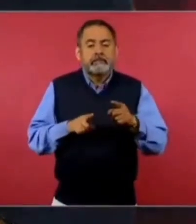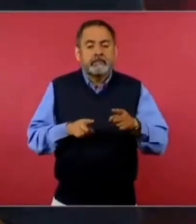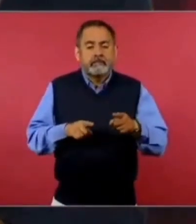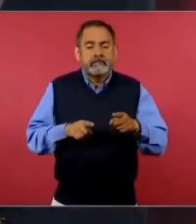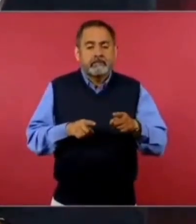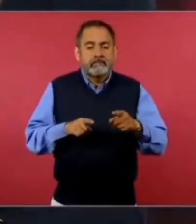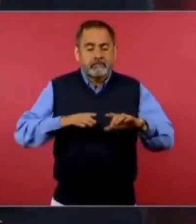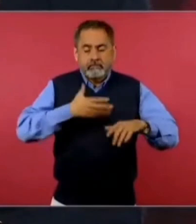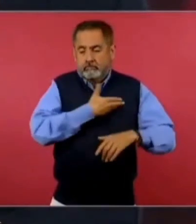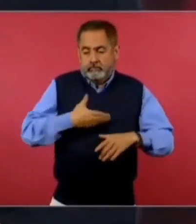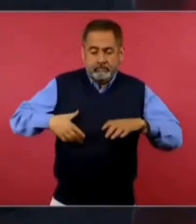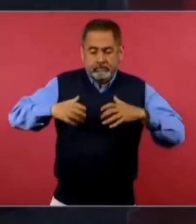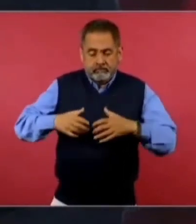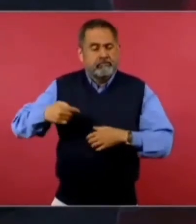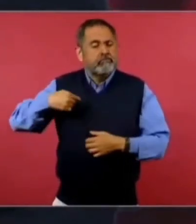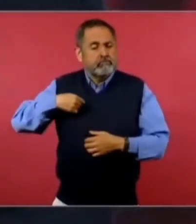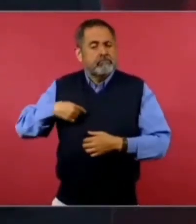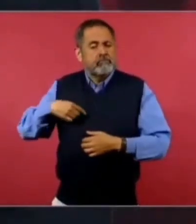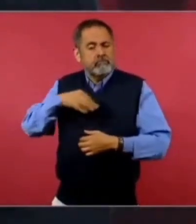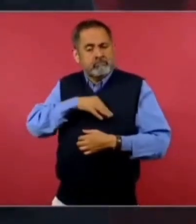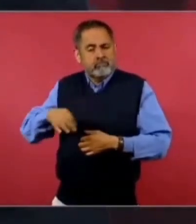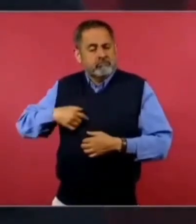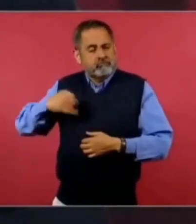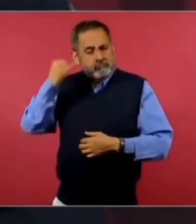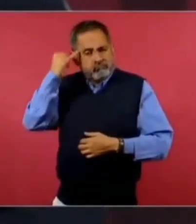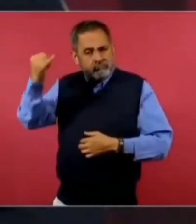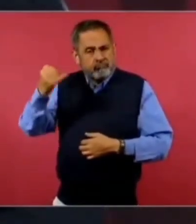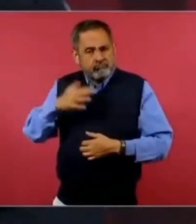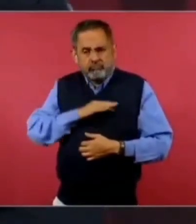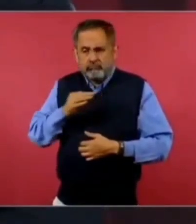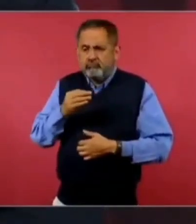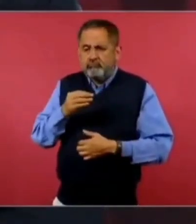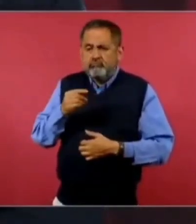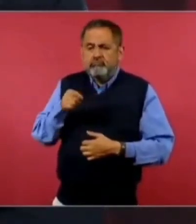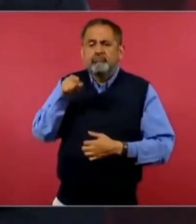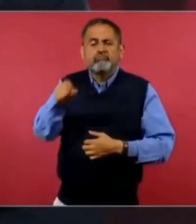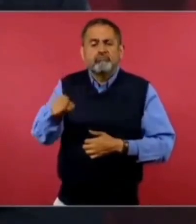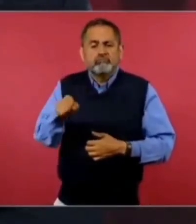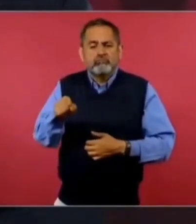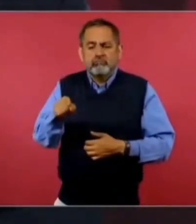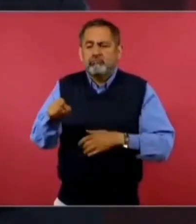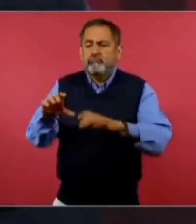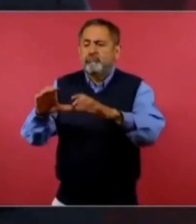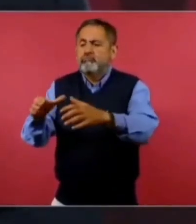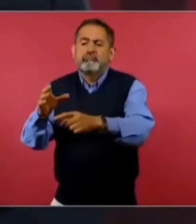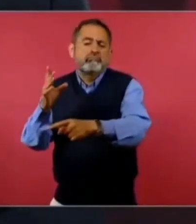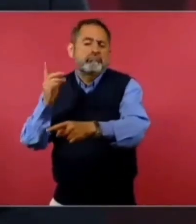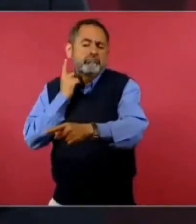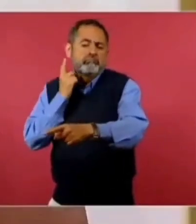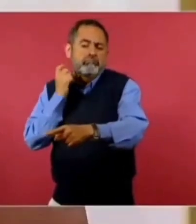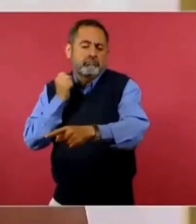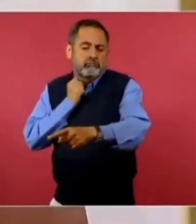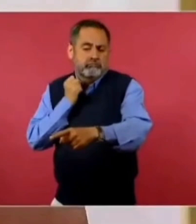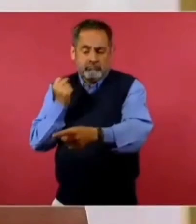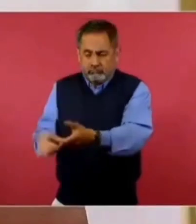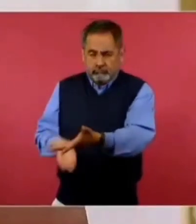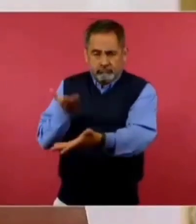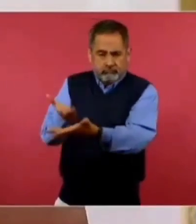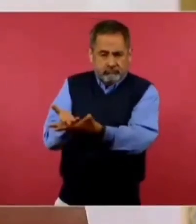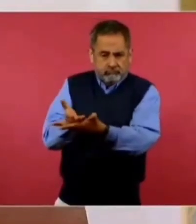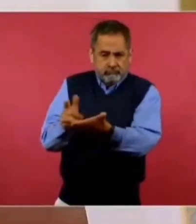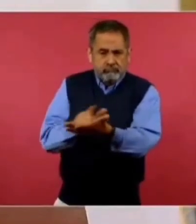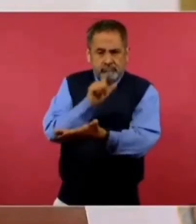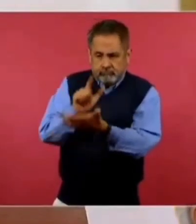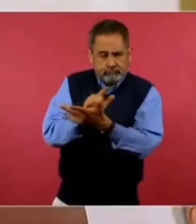titular del Ejecutivo, tiene facultad para enviar al Congreso una